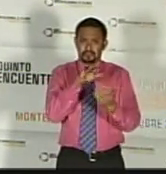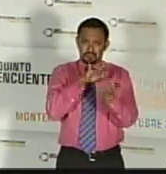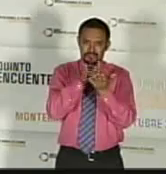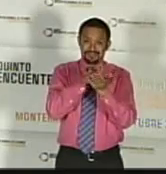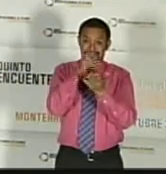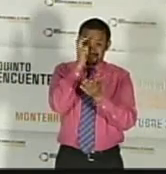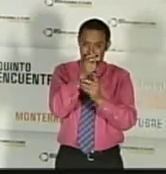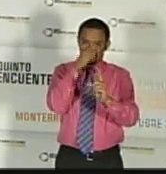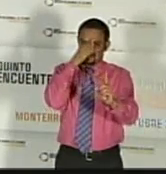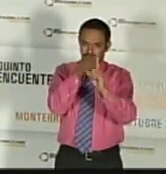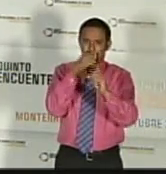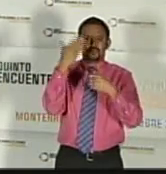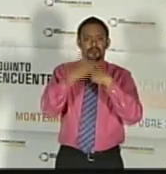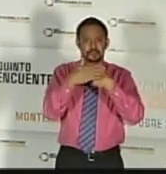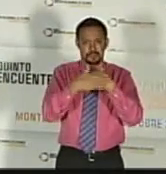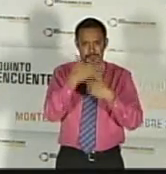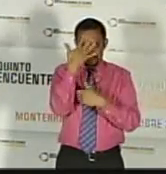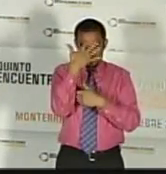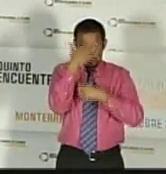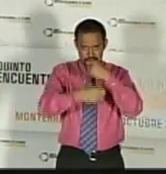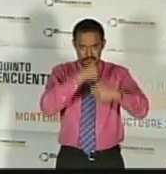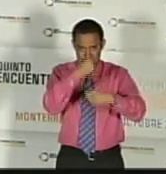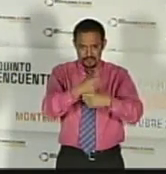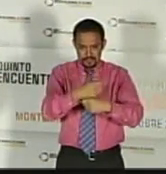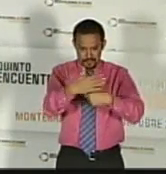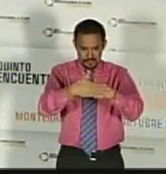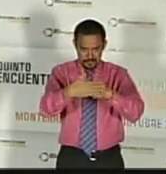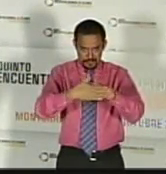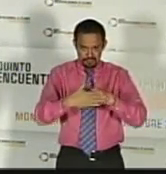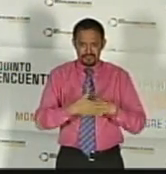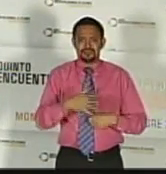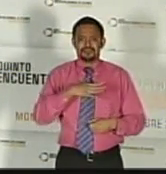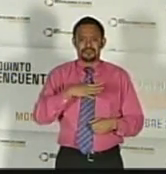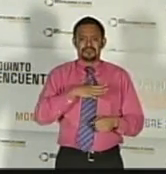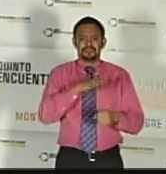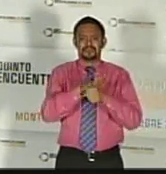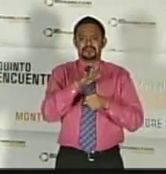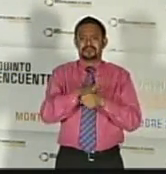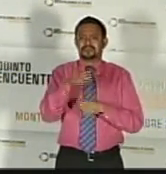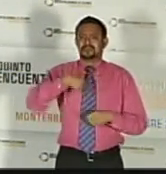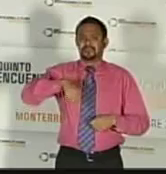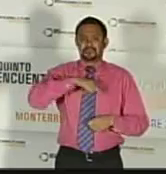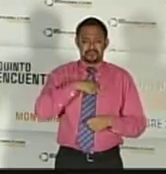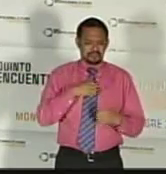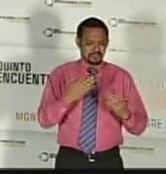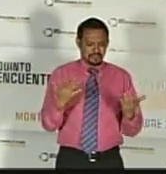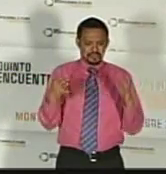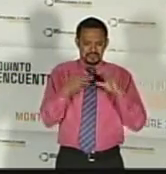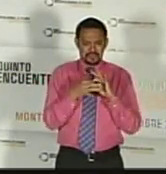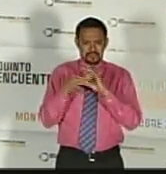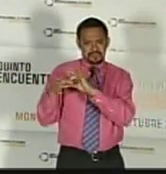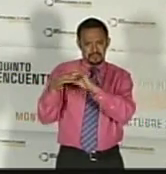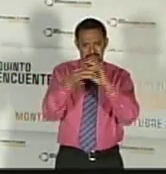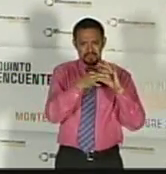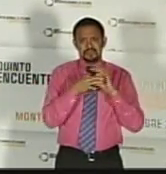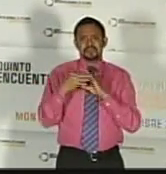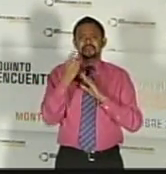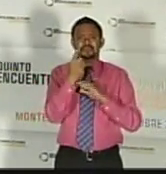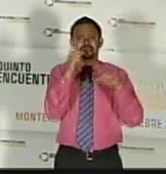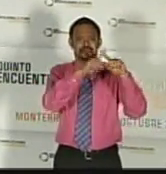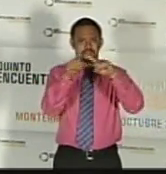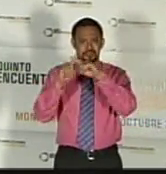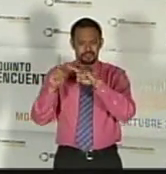meta, que para los próximos 5 años haya suficientes de nosotros interconectados en todas estas